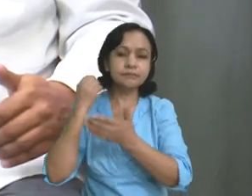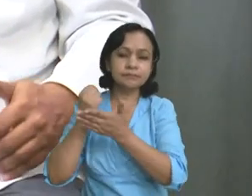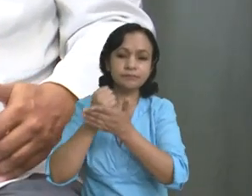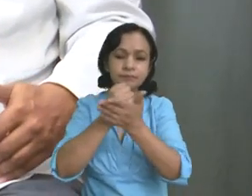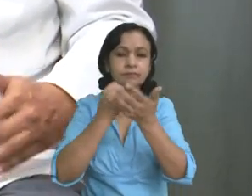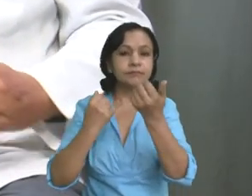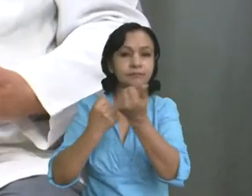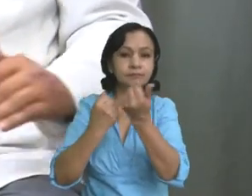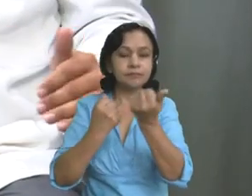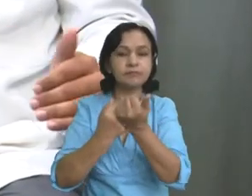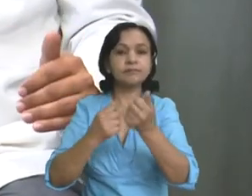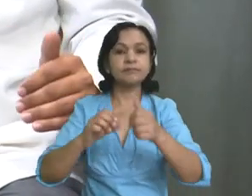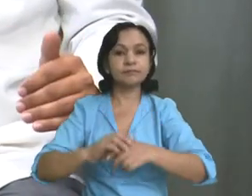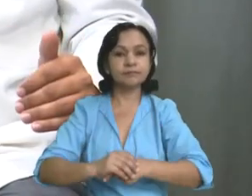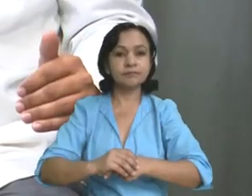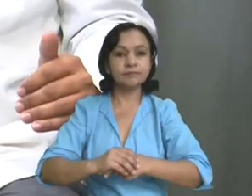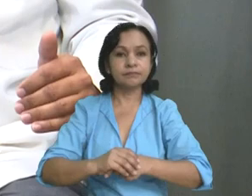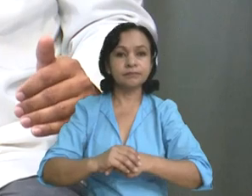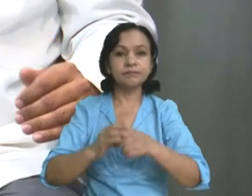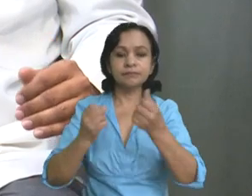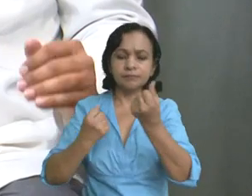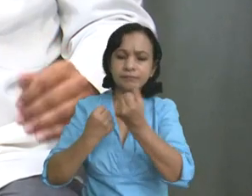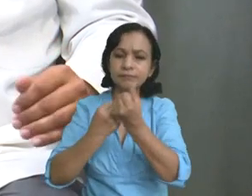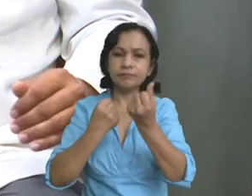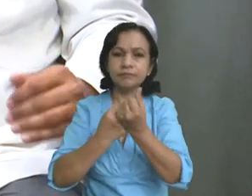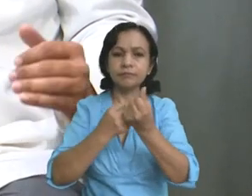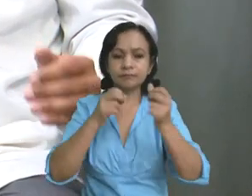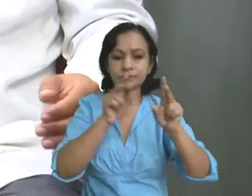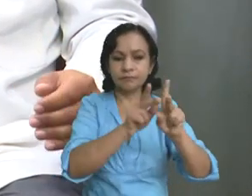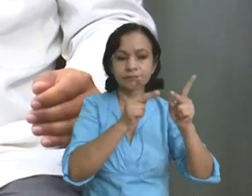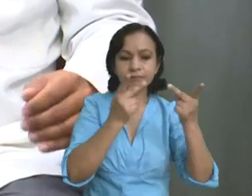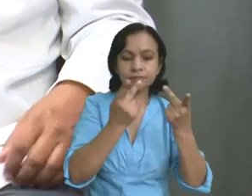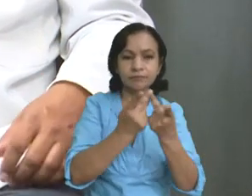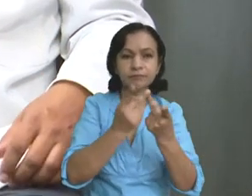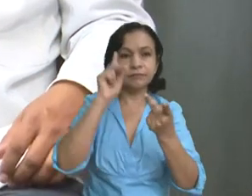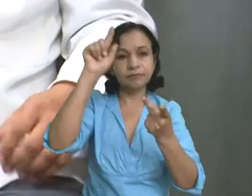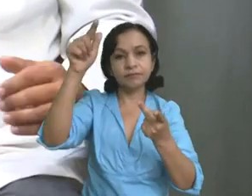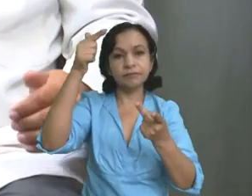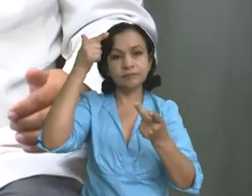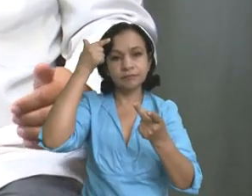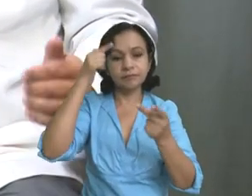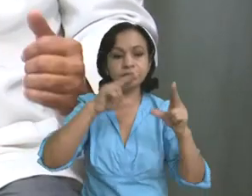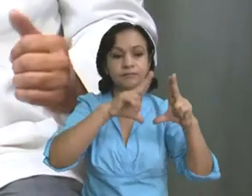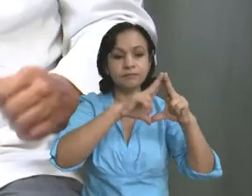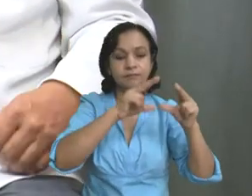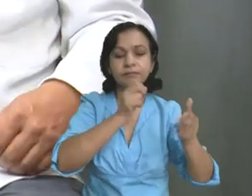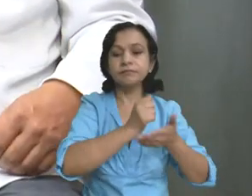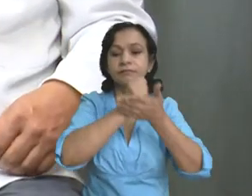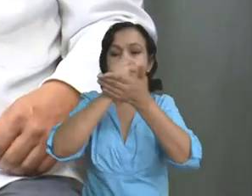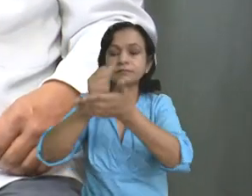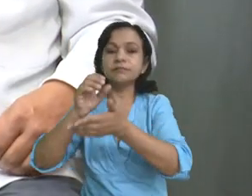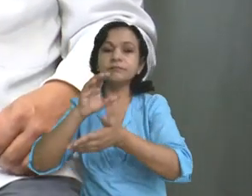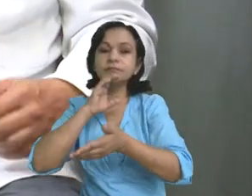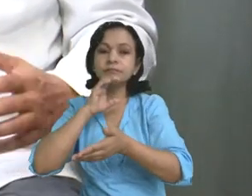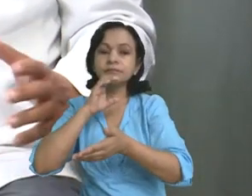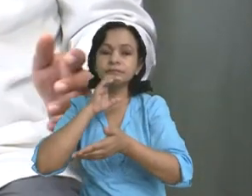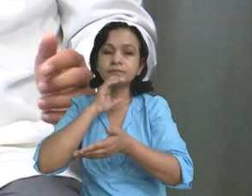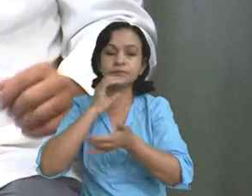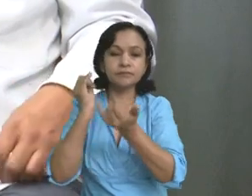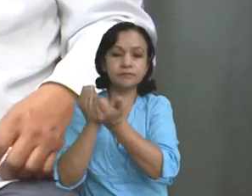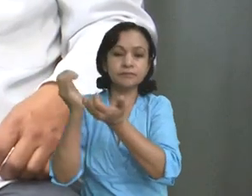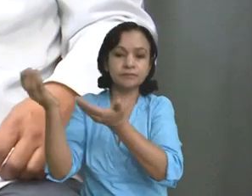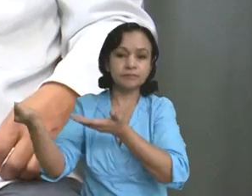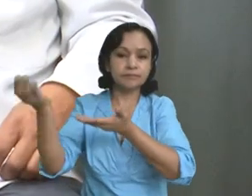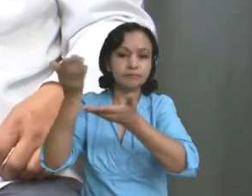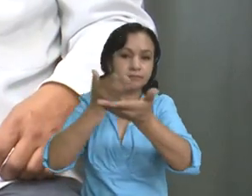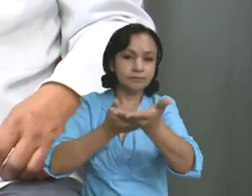hasta ahora ha sido así, el apoyo incondicional del pueblo, del gobierno nicaragüense hacia nosotros.